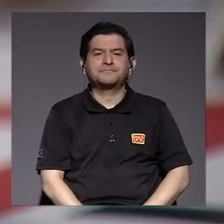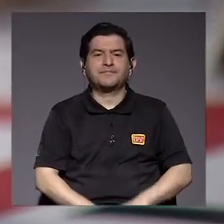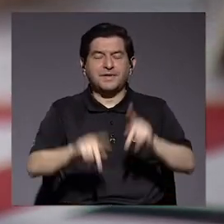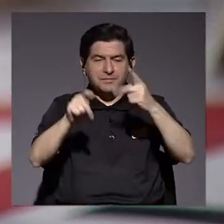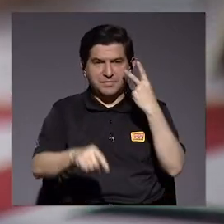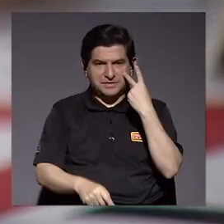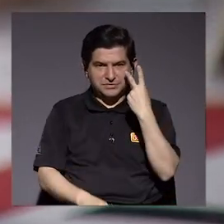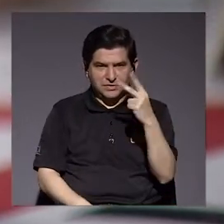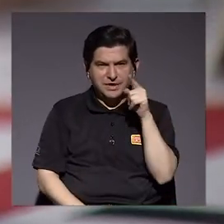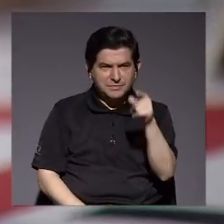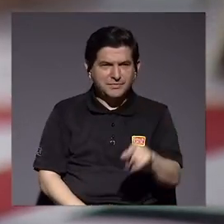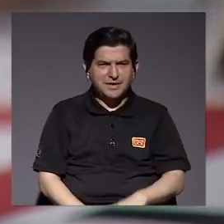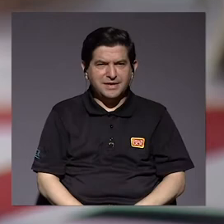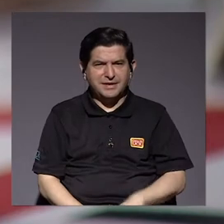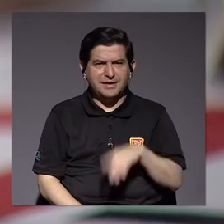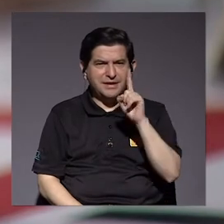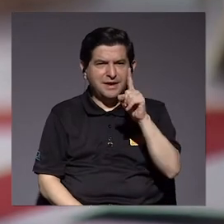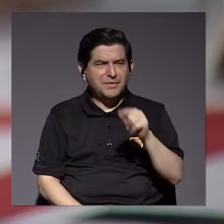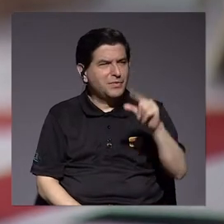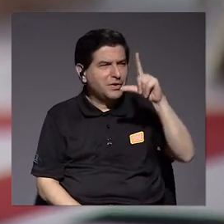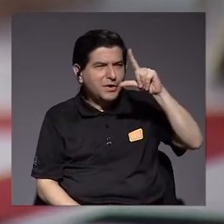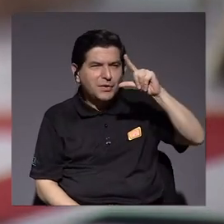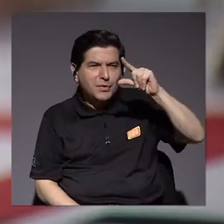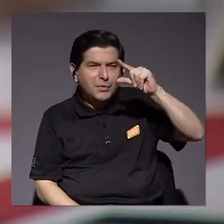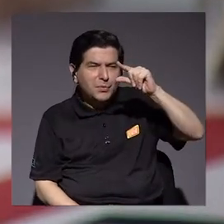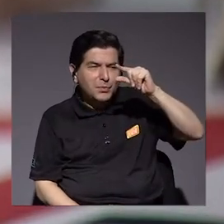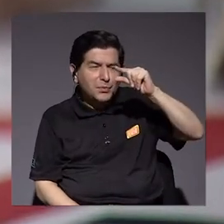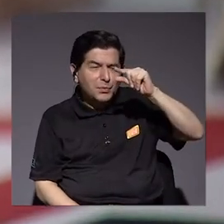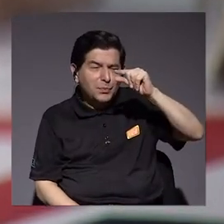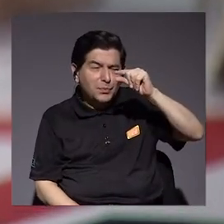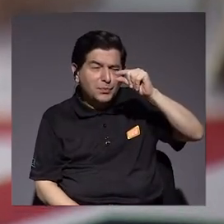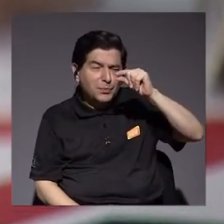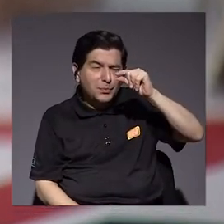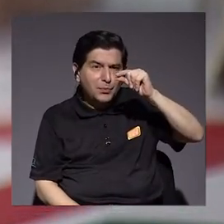Que la gente va a ver acá que es muy, muy, muy, muy, muy pequeñita.